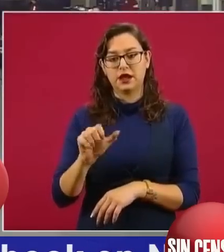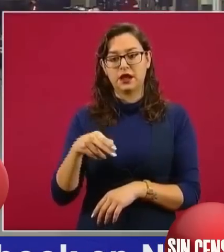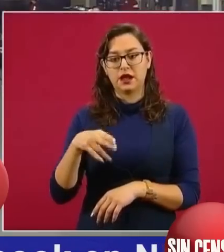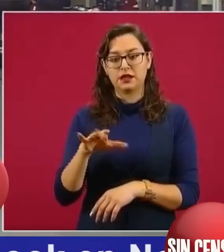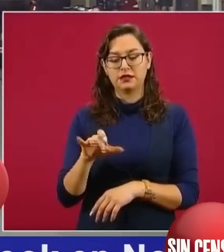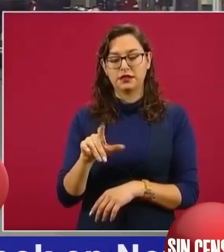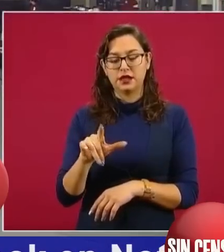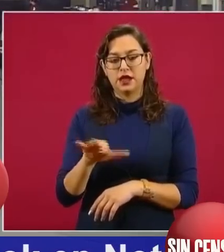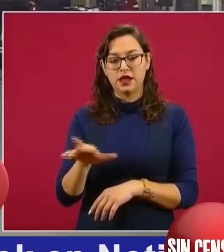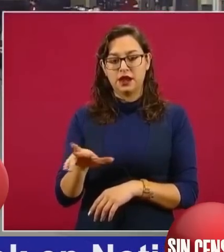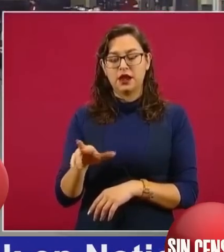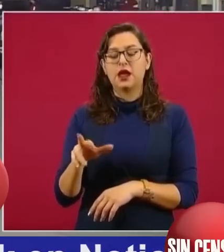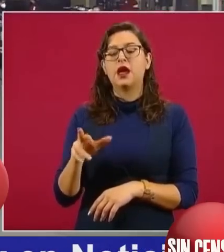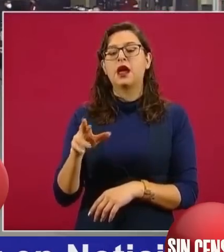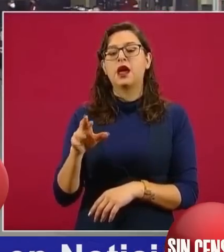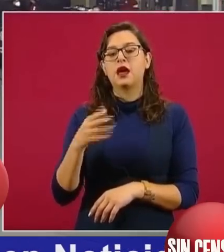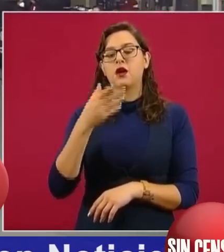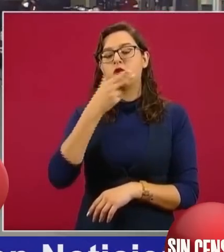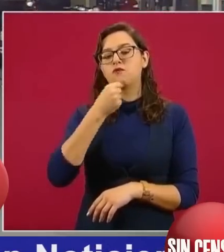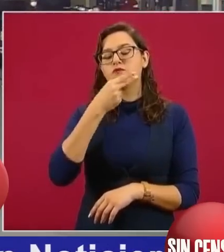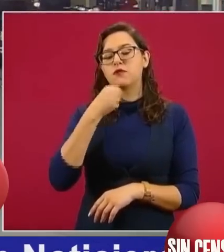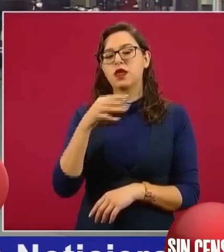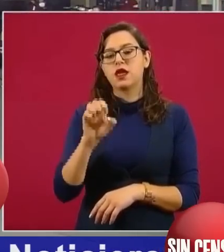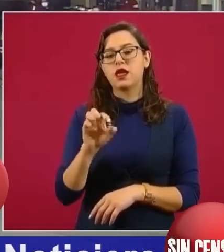Hugo, por favor.